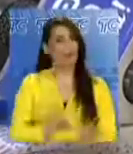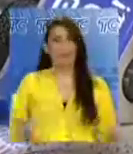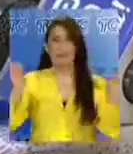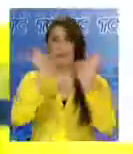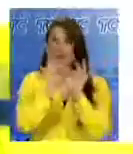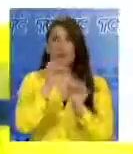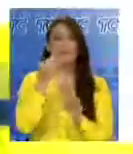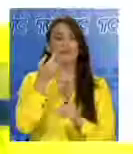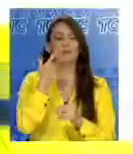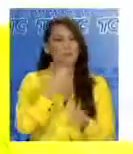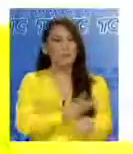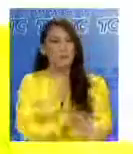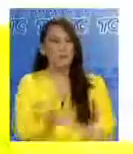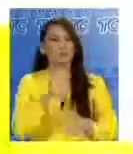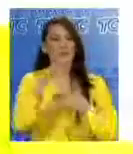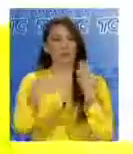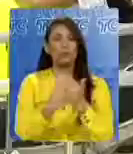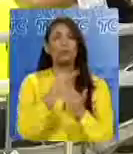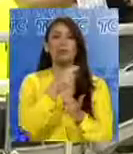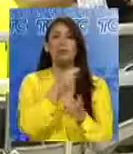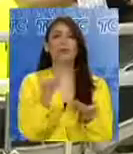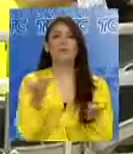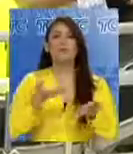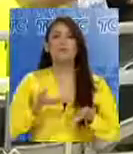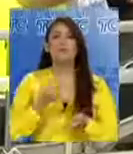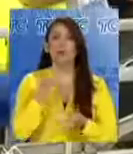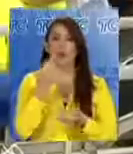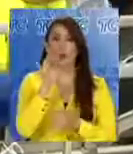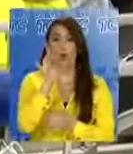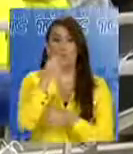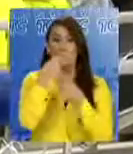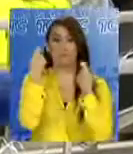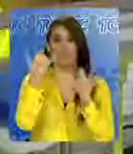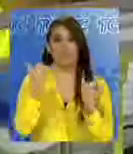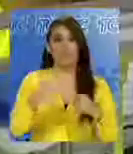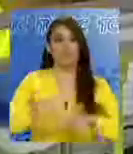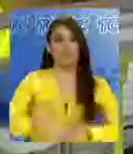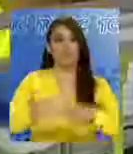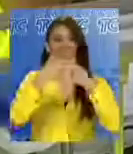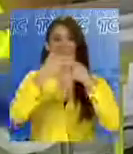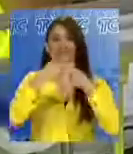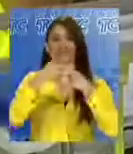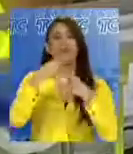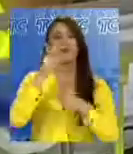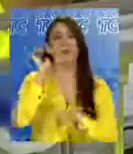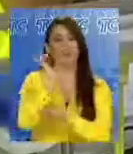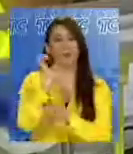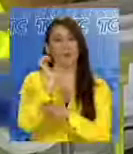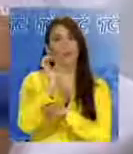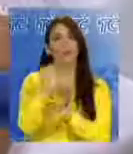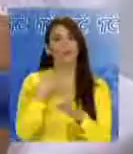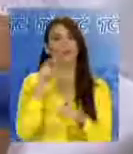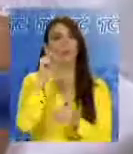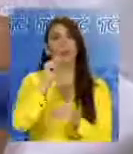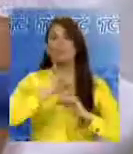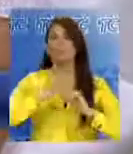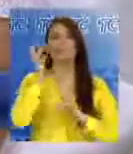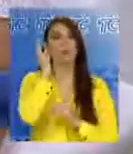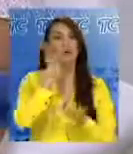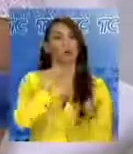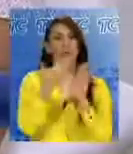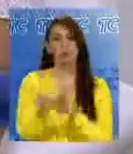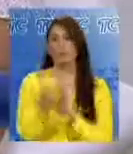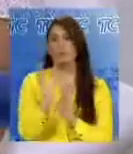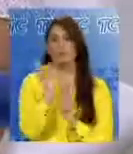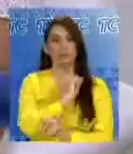lo mejor. Este domingo 8 de marzo, el Ministerio de Salud realizará la Feria Ciudadana, Ecuador sin muertes maternas, donde